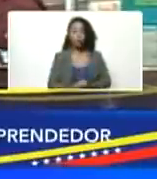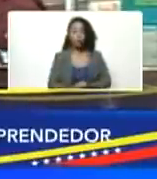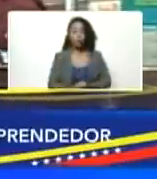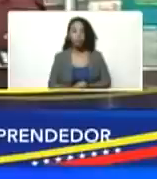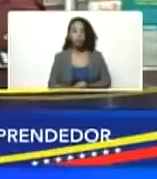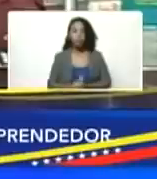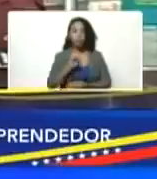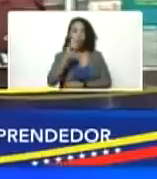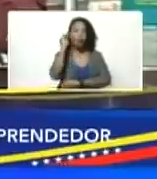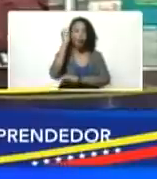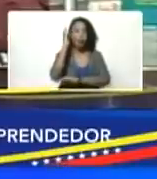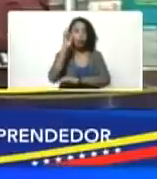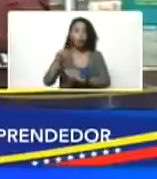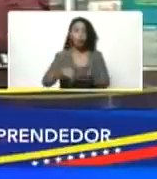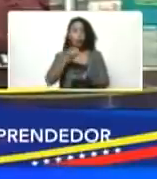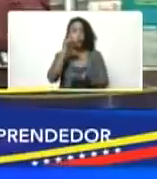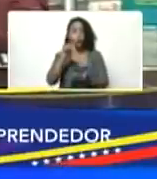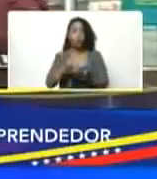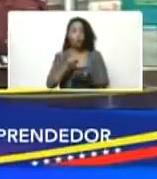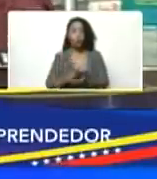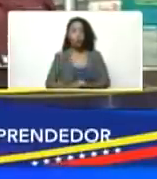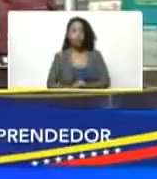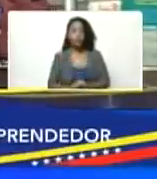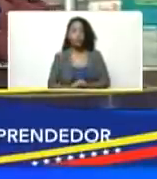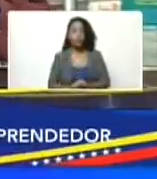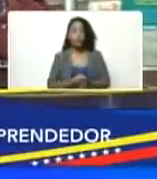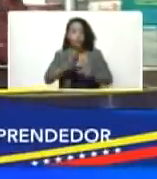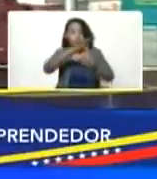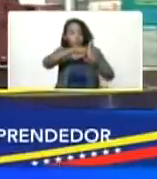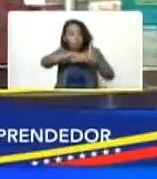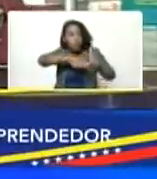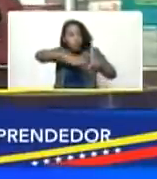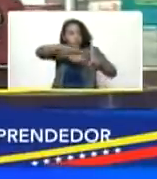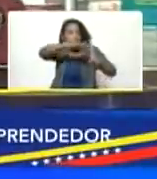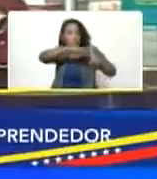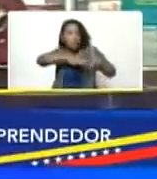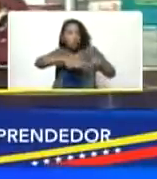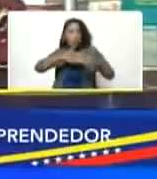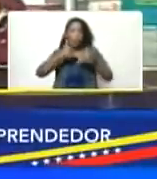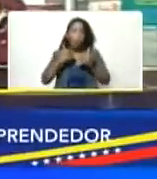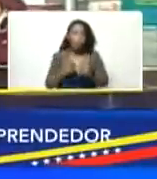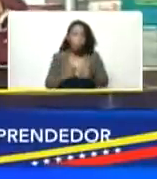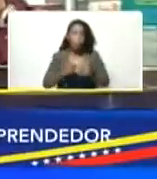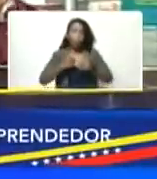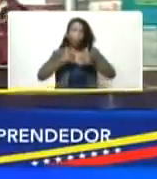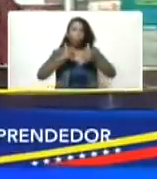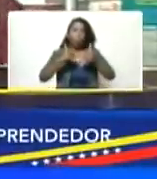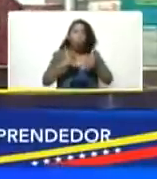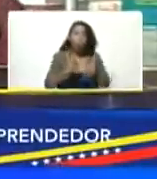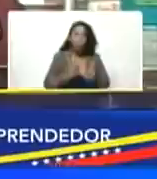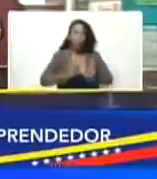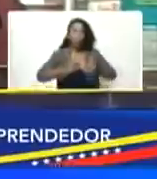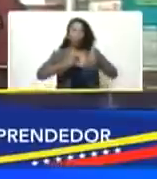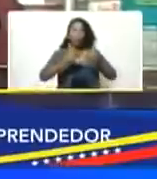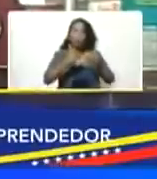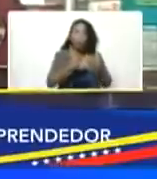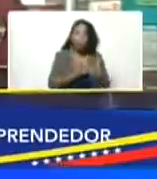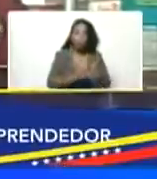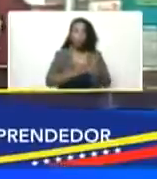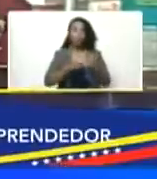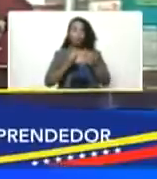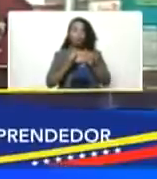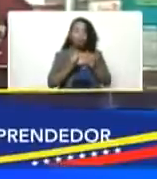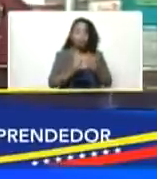una Asamblea Nacional de conspiración, de atraso, de complot